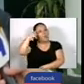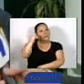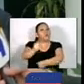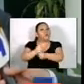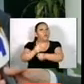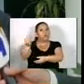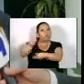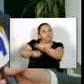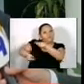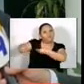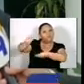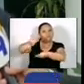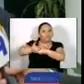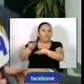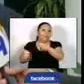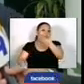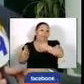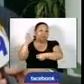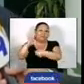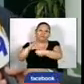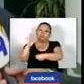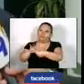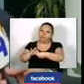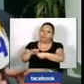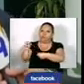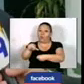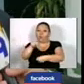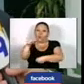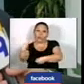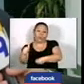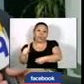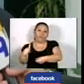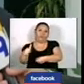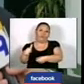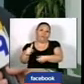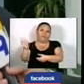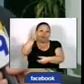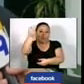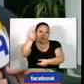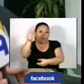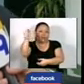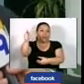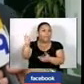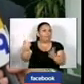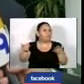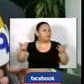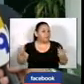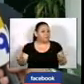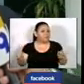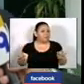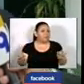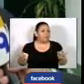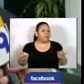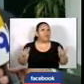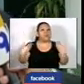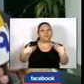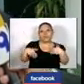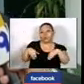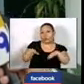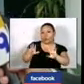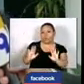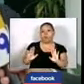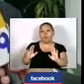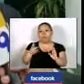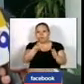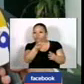De no haber sido eso hubiera sido lo contrario y lo que sucedió es que hay una normalización, diríamos,